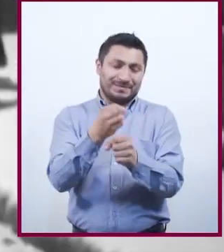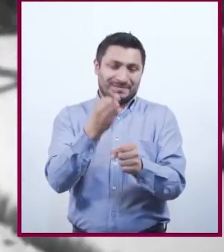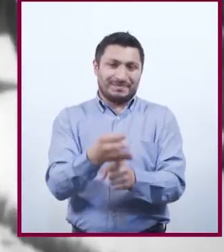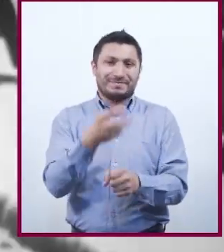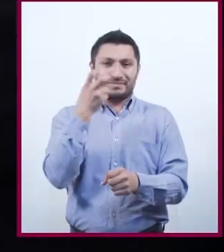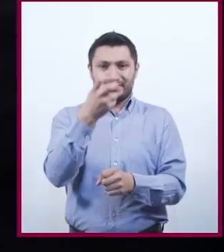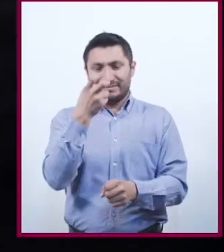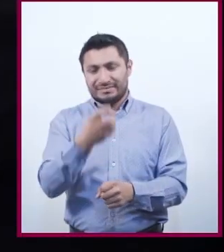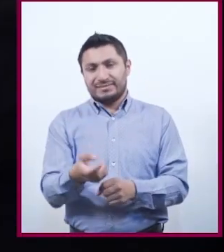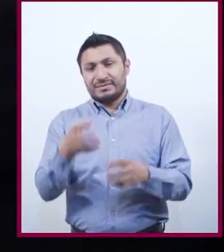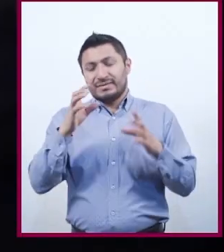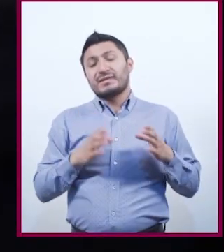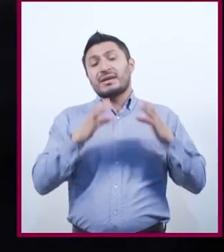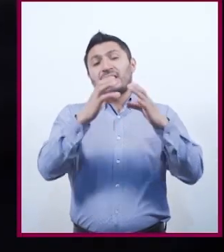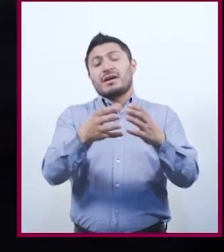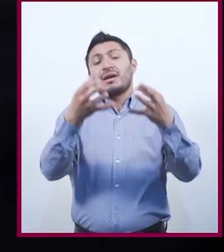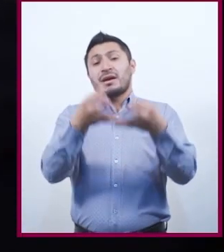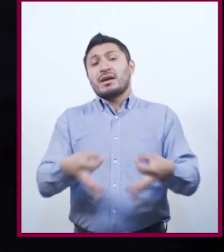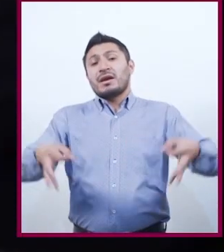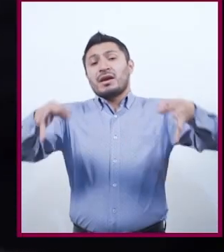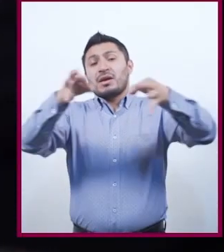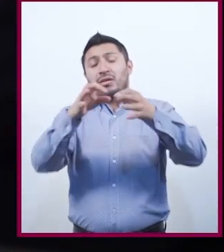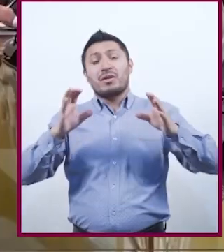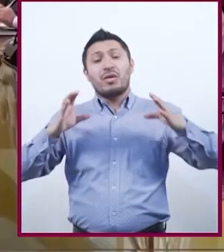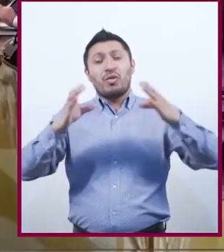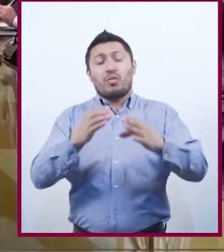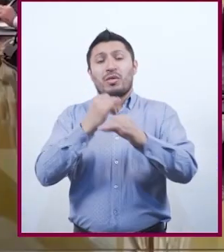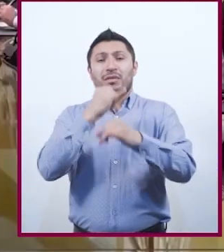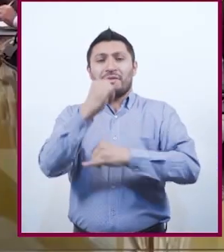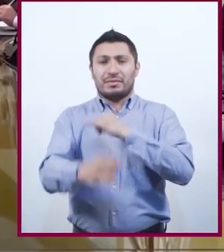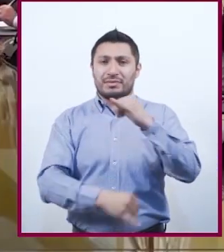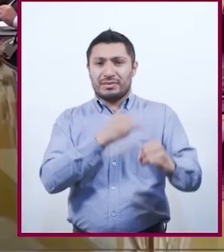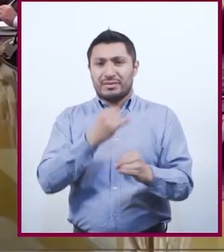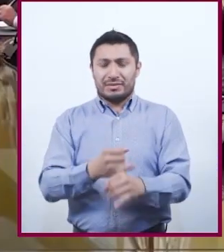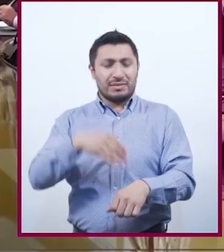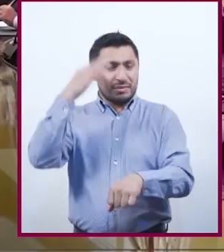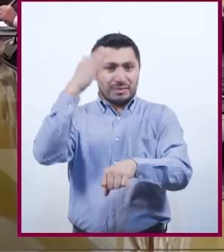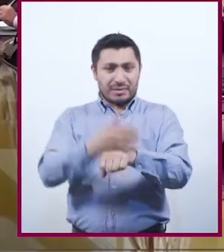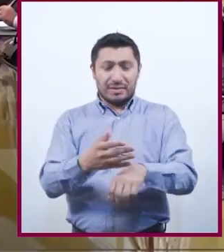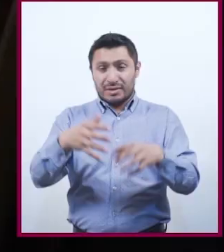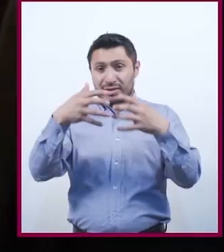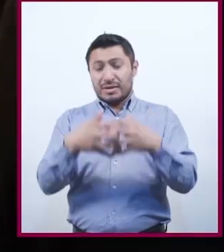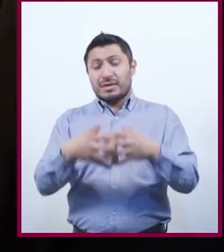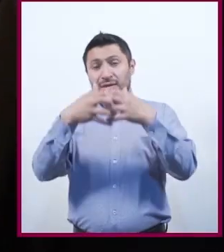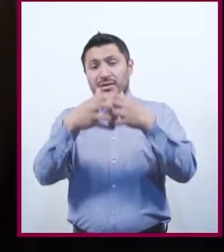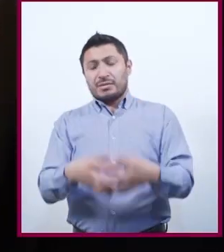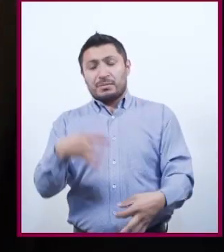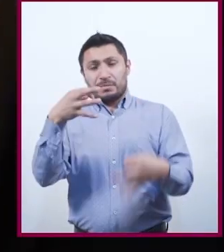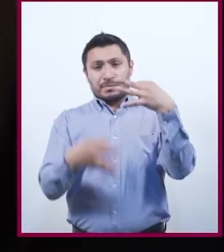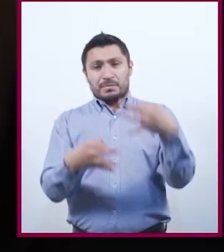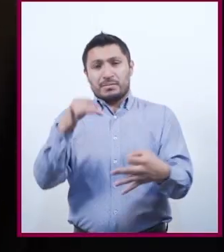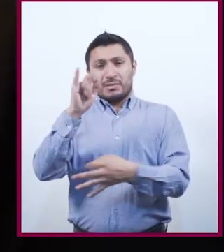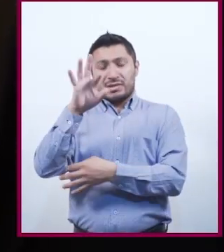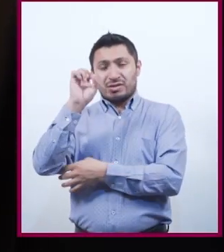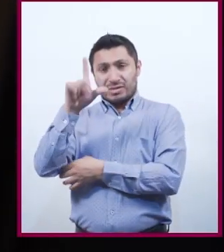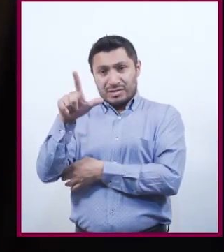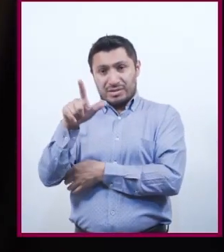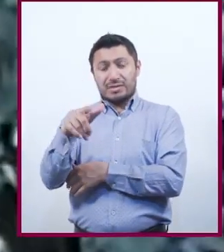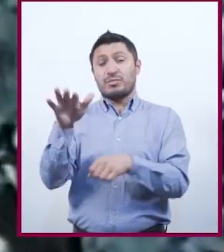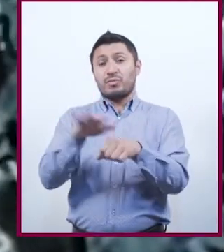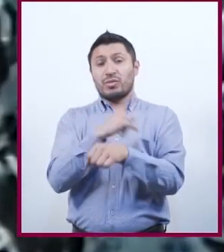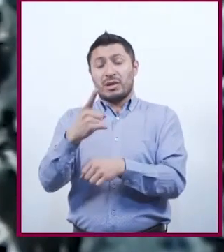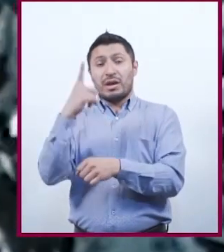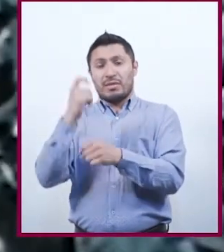nuestros días y por el que un sector muy importante de la comunidad internacional sanciona los mecanismos ejecutados por